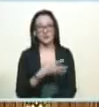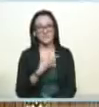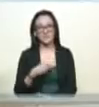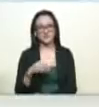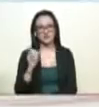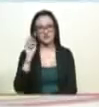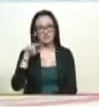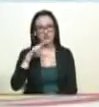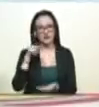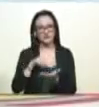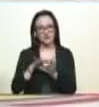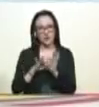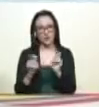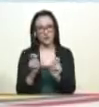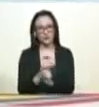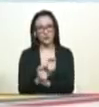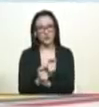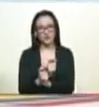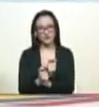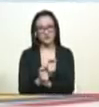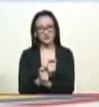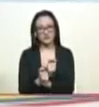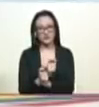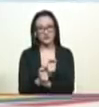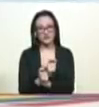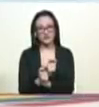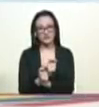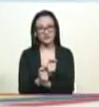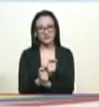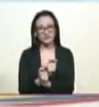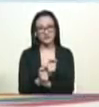presidenta de la Asamblea Nacional Constituyente,